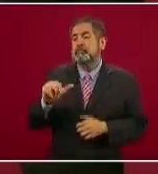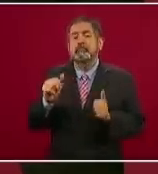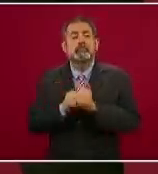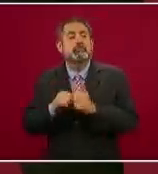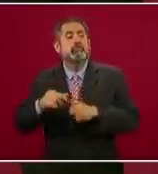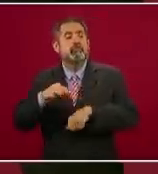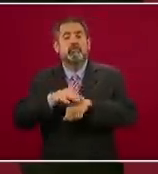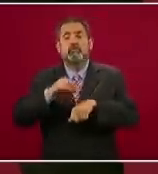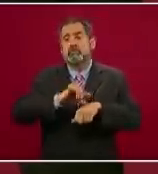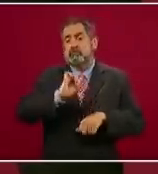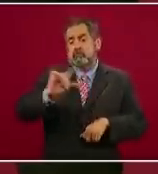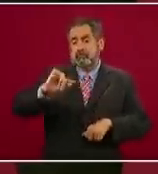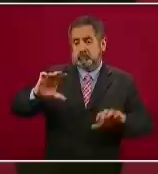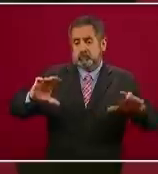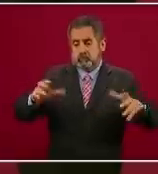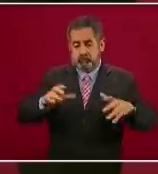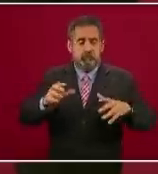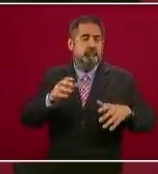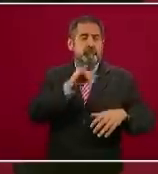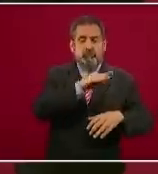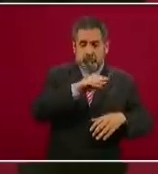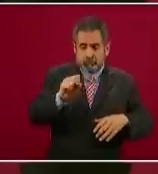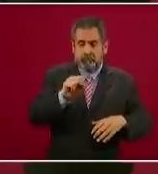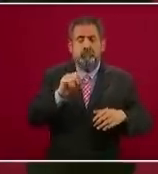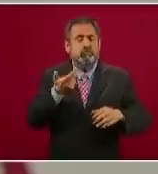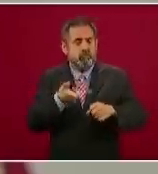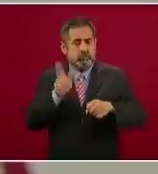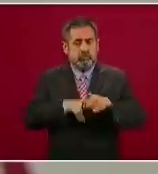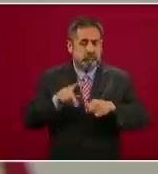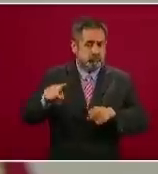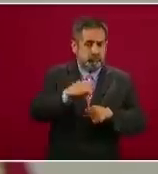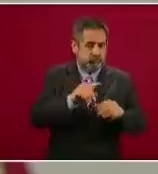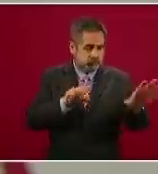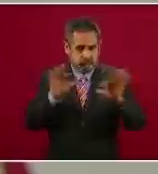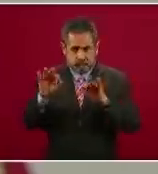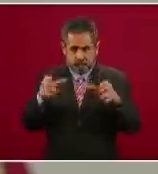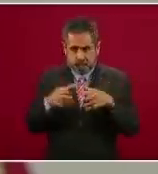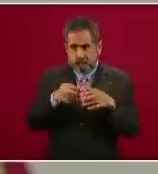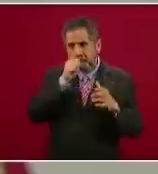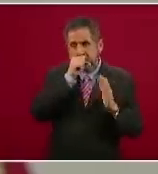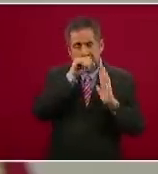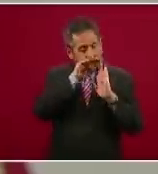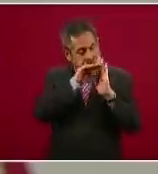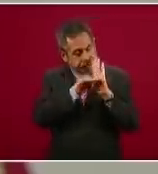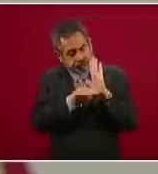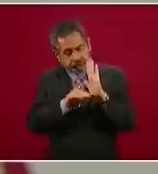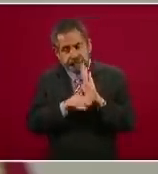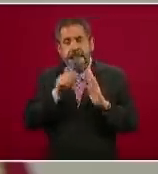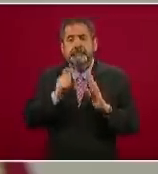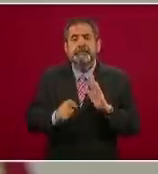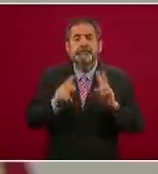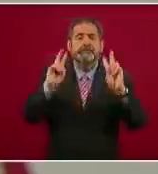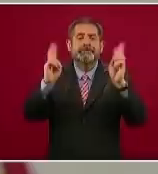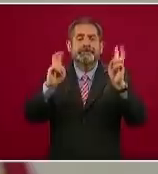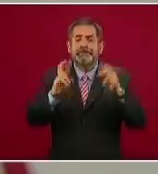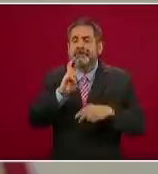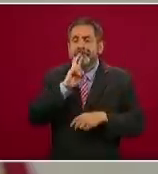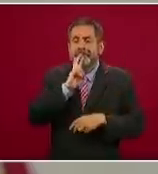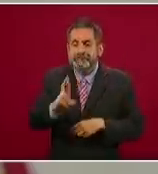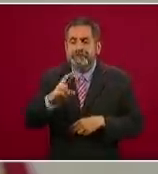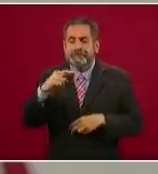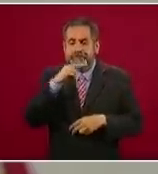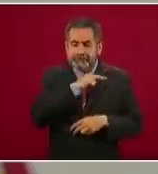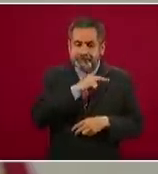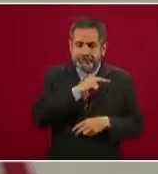Institutos Nacionales de Salud y del Seguro Social nos han integrado esta guía. Estos equipos de respuesta rápida lo que ayudan